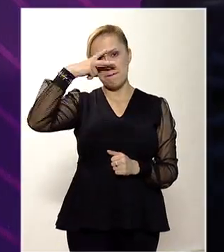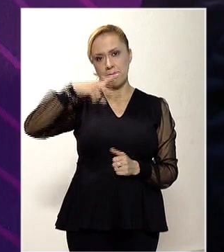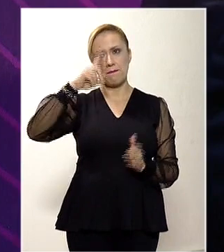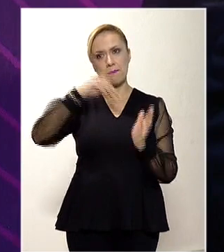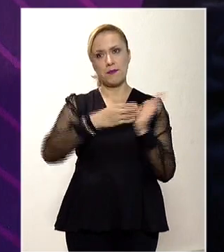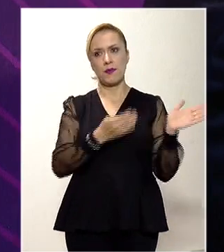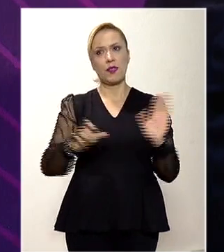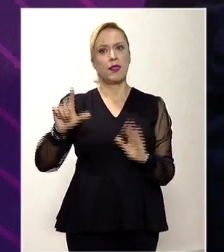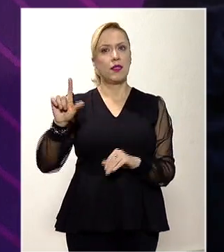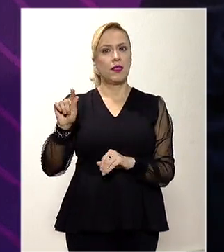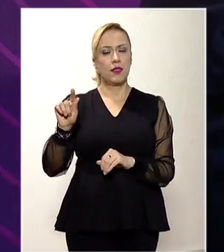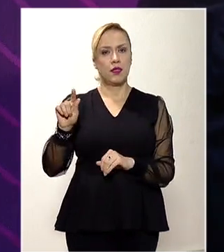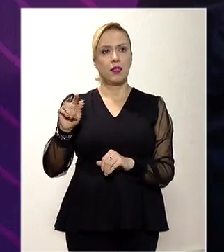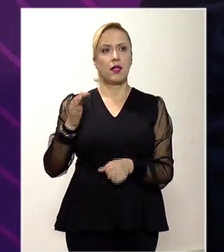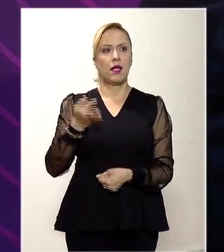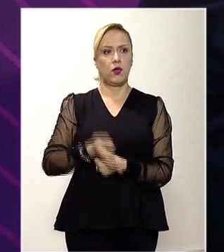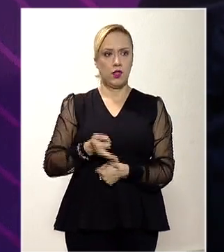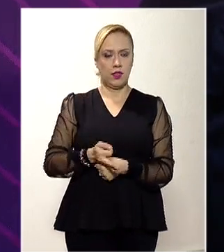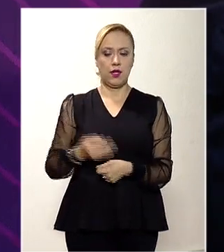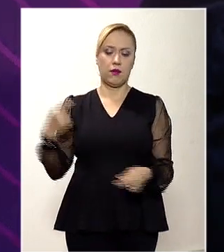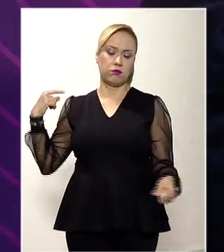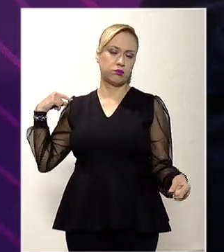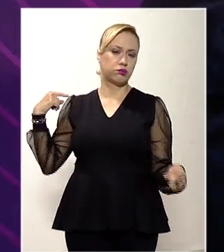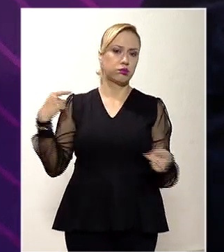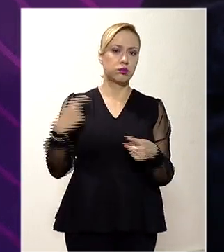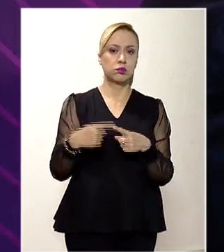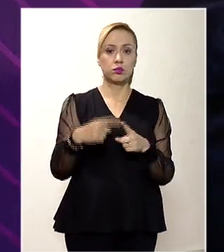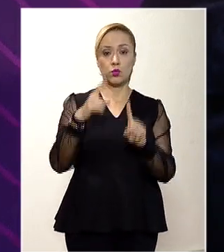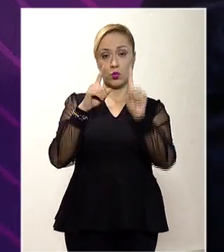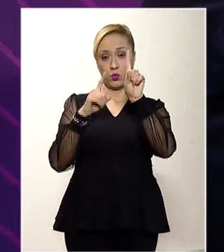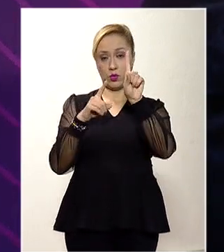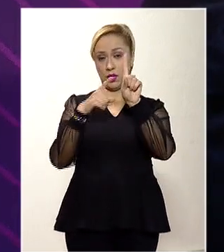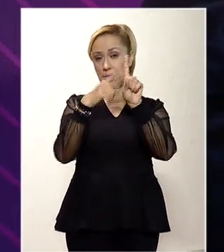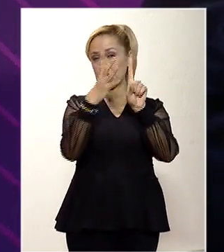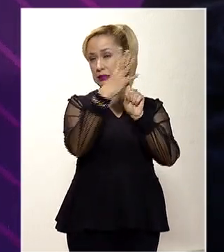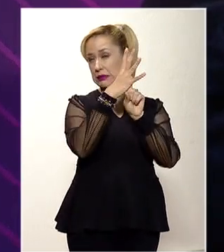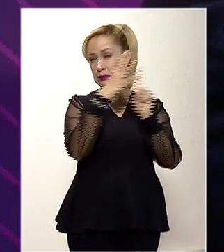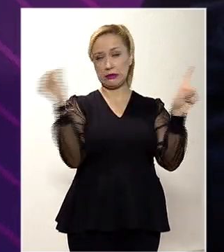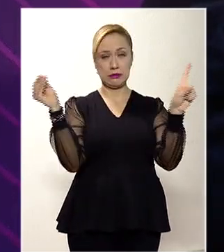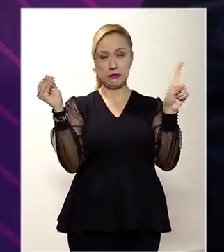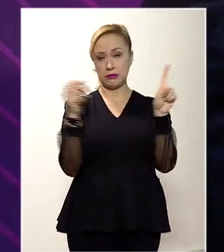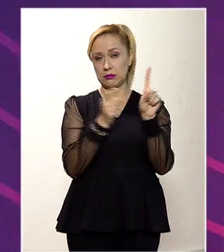años 70 a las actuales, que una desaparición